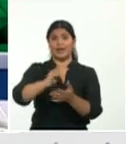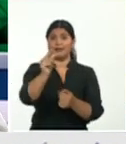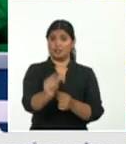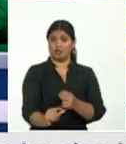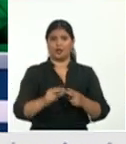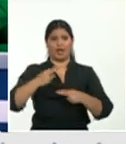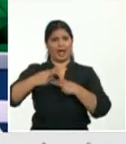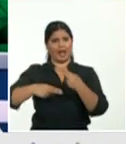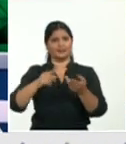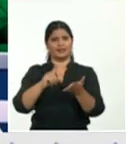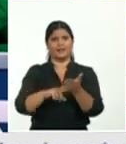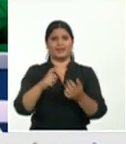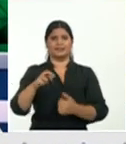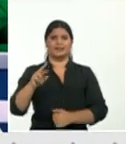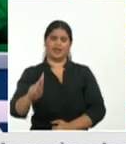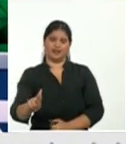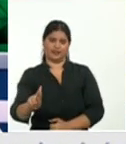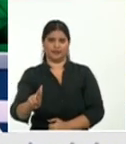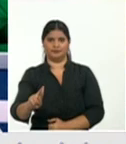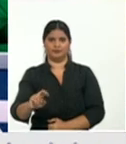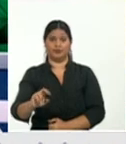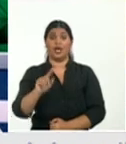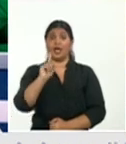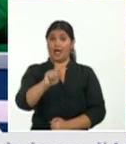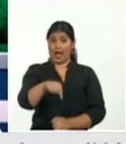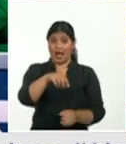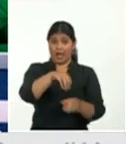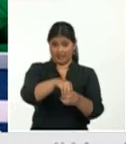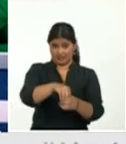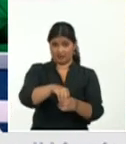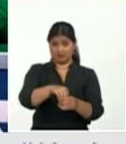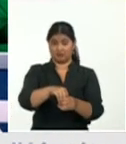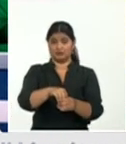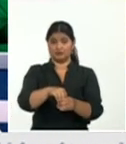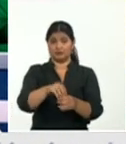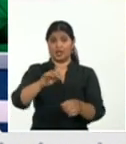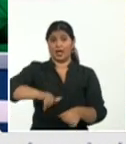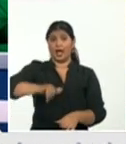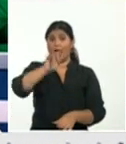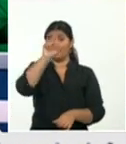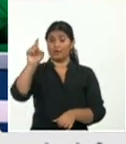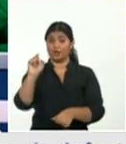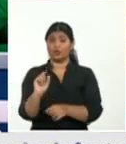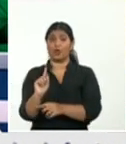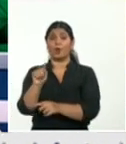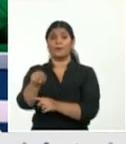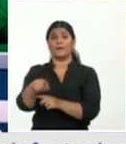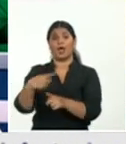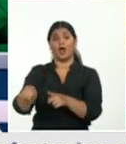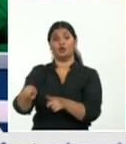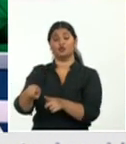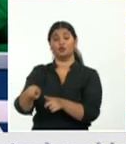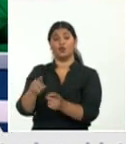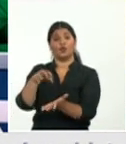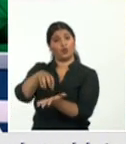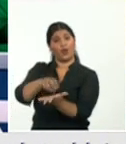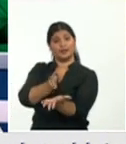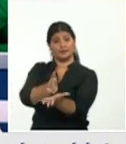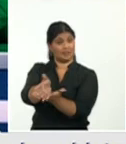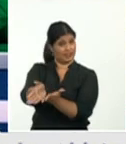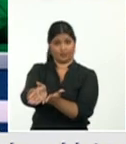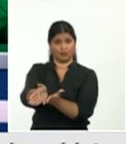un aislamiento de 5 días, en un centro de aislamiento, aquello que ocurrió en un